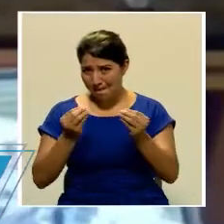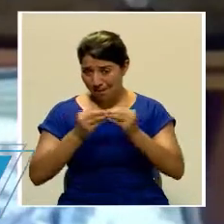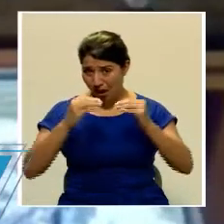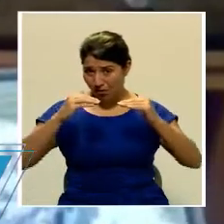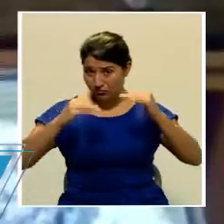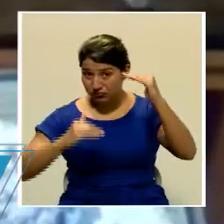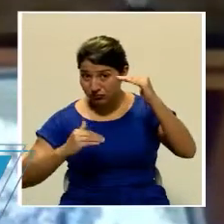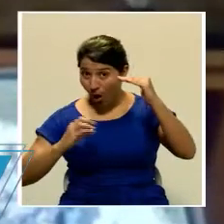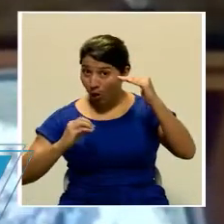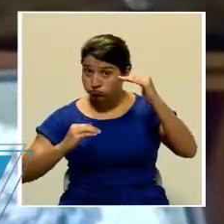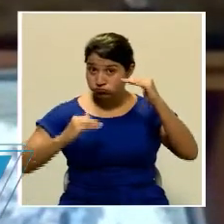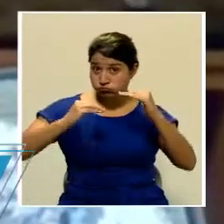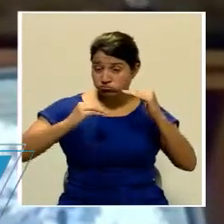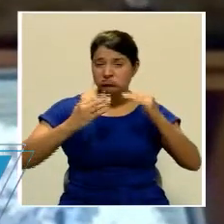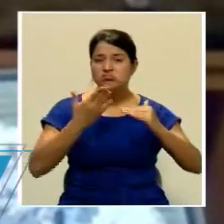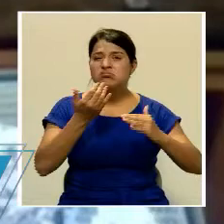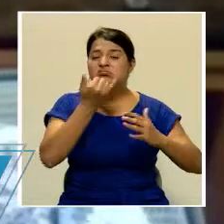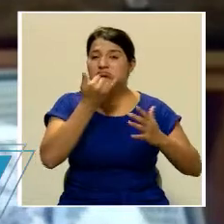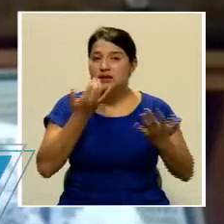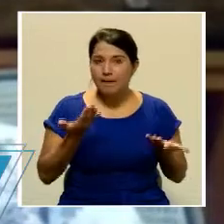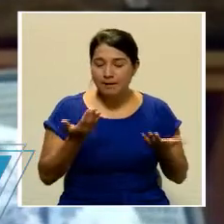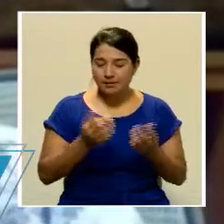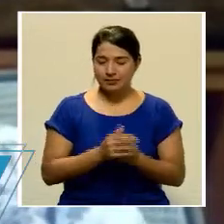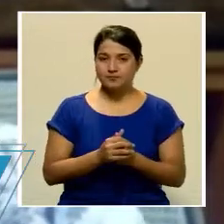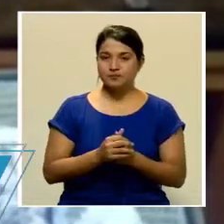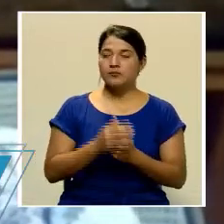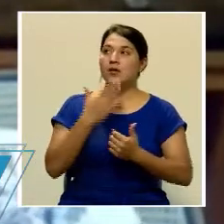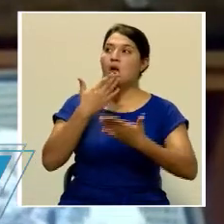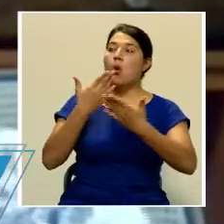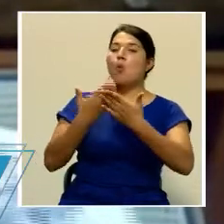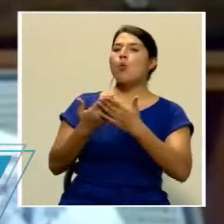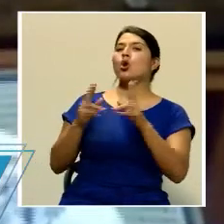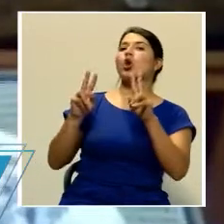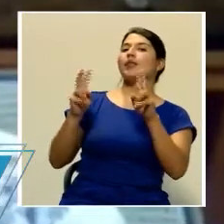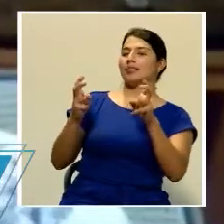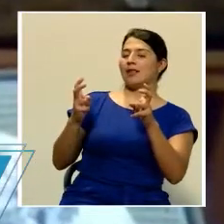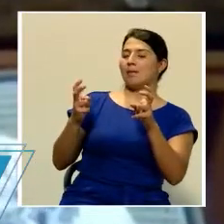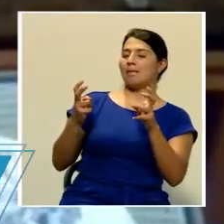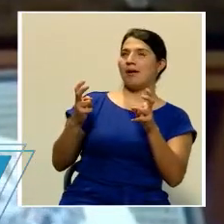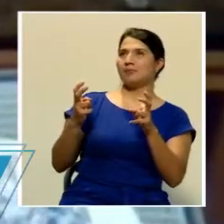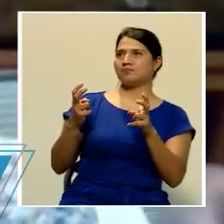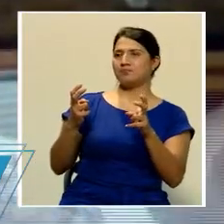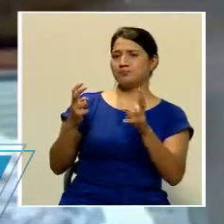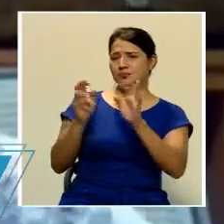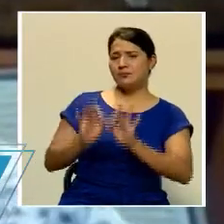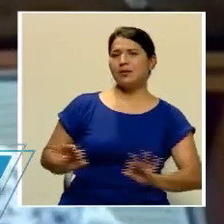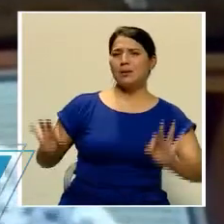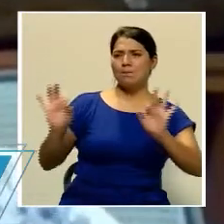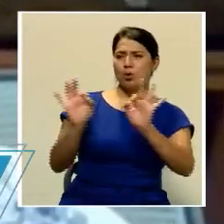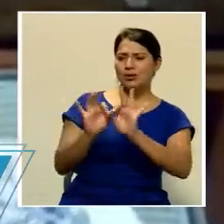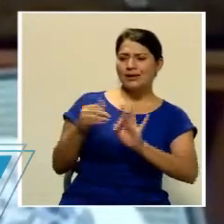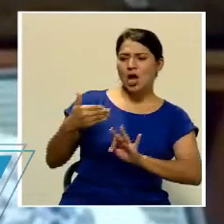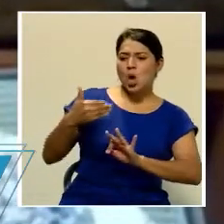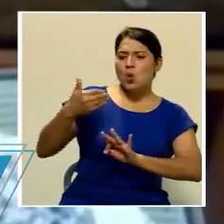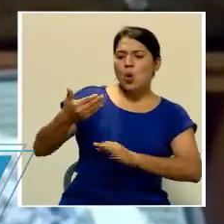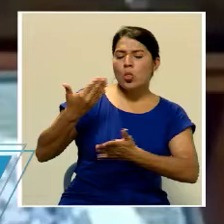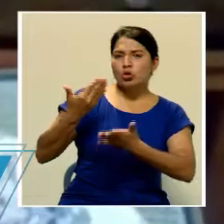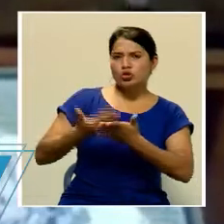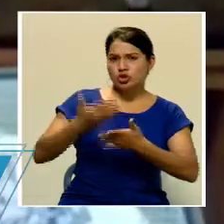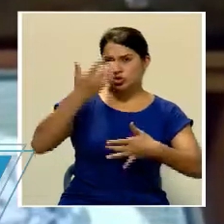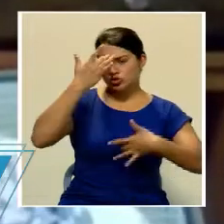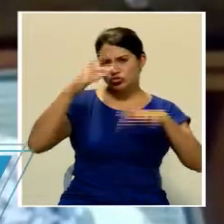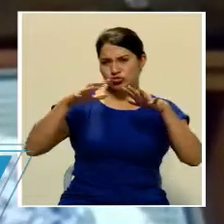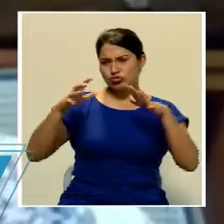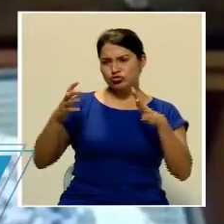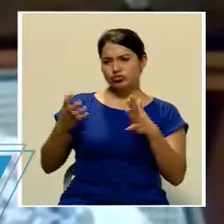Bueno, básicamente el tema es cómo nos encuentra parados, ¿verdad? Igual que le pasó a todos, como usted